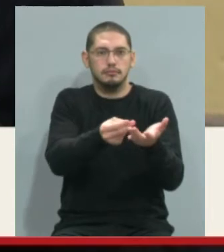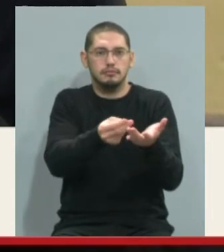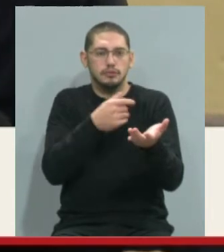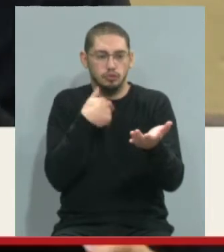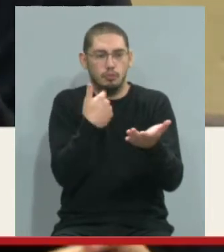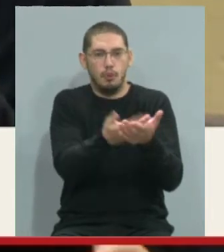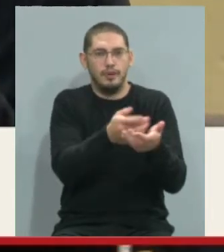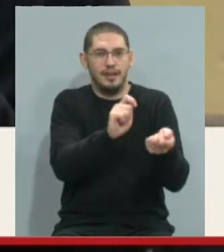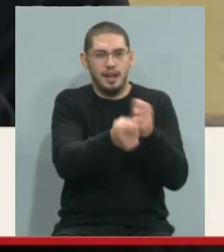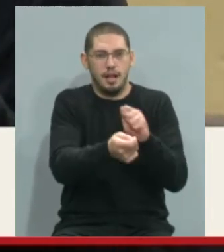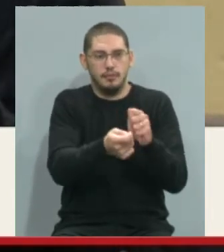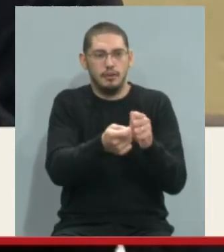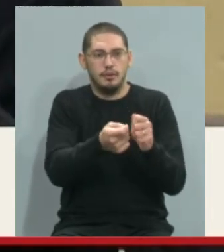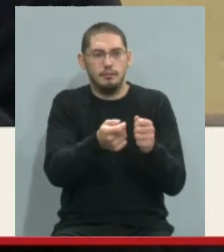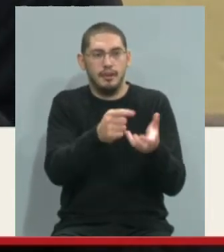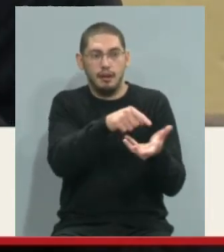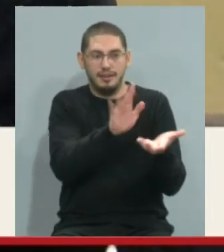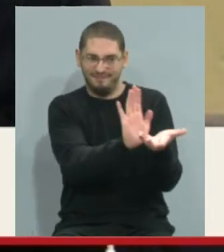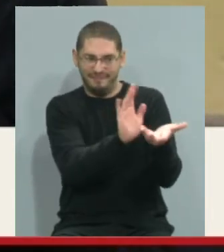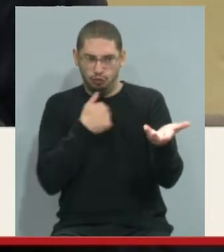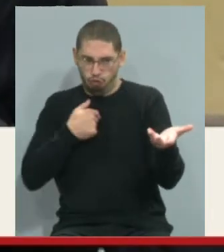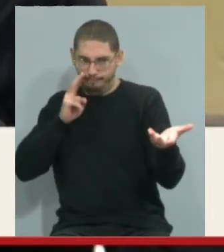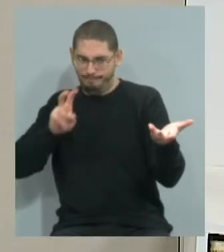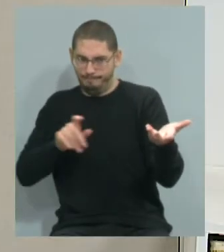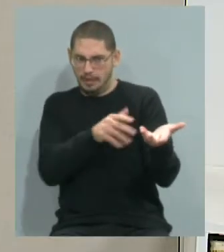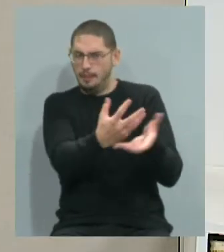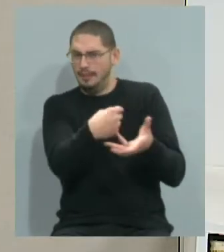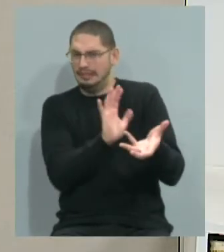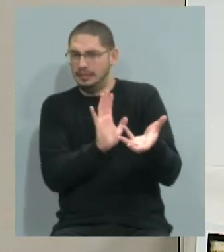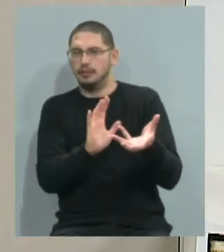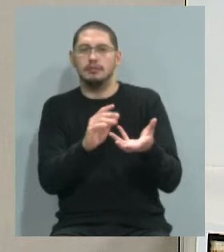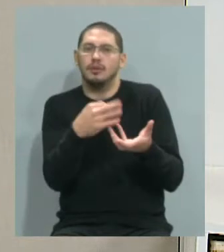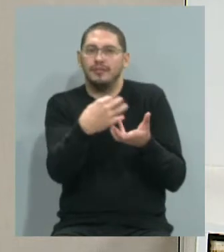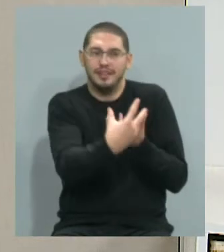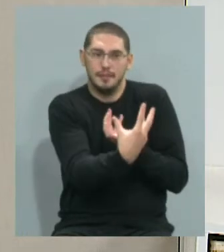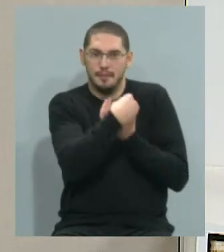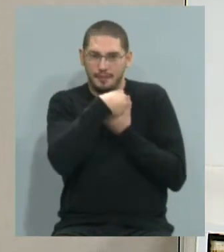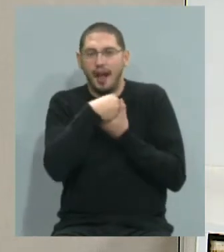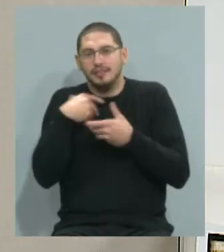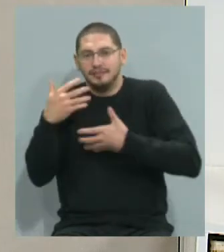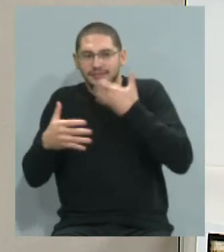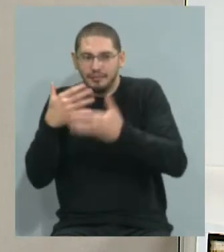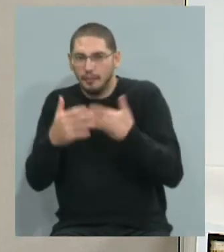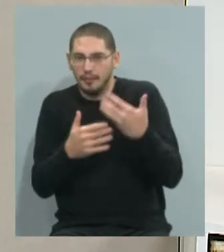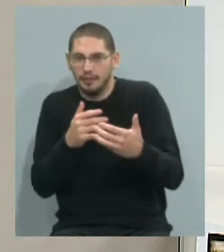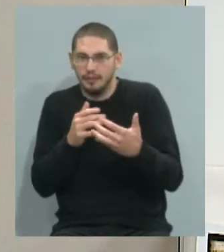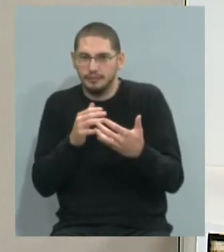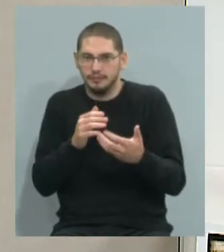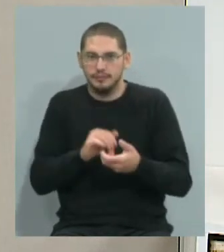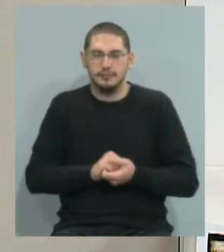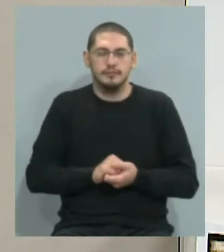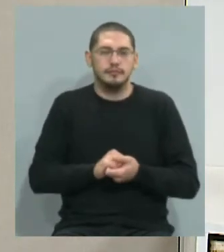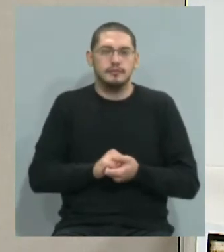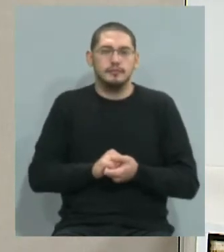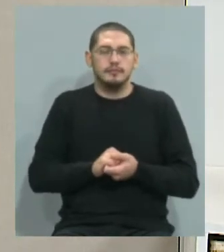cambio sin verdaderamente involucrarlos, ¿no? Claro. Y en ese caso, Fernanda, es un proceso que se va a dar. Usted hablaba